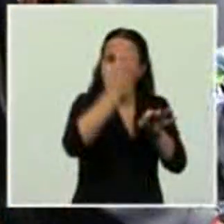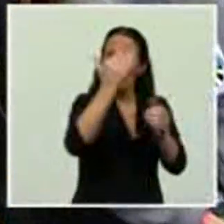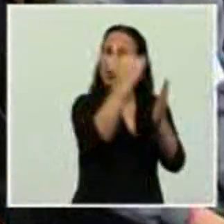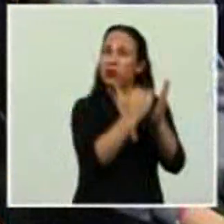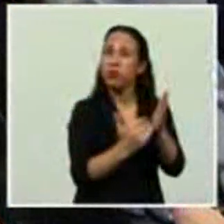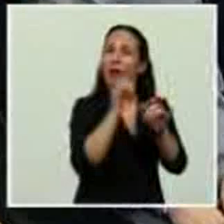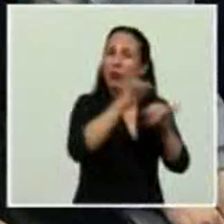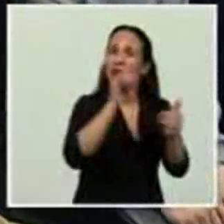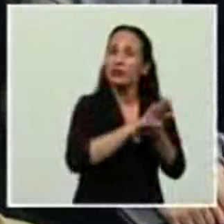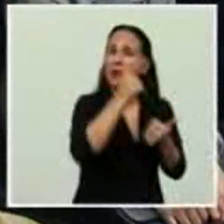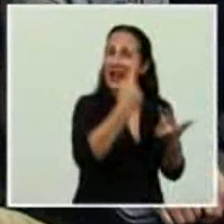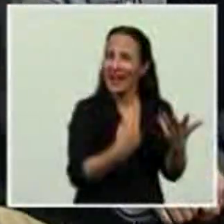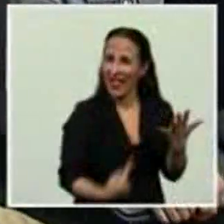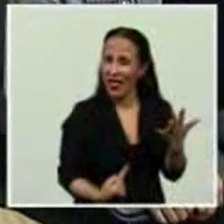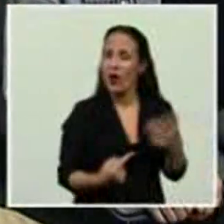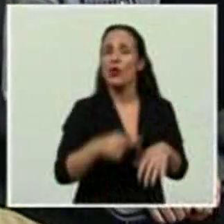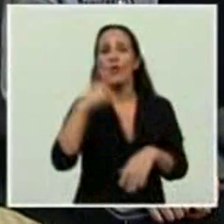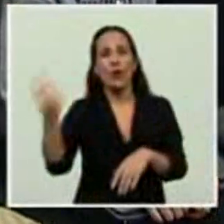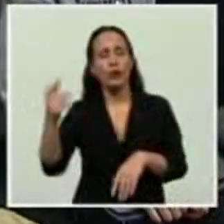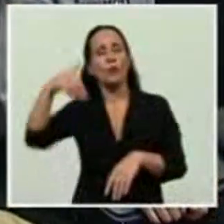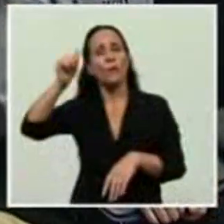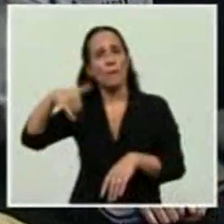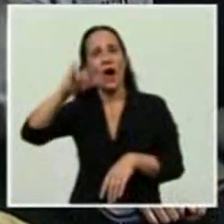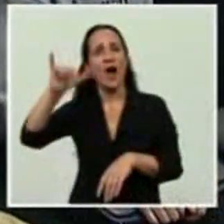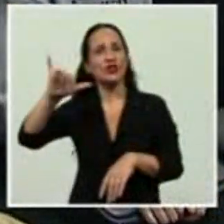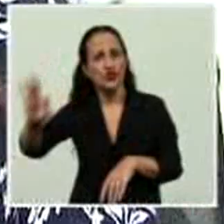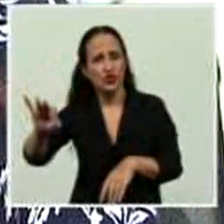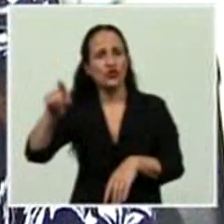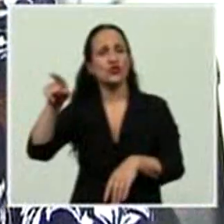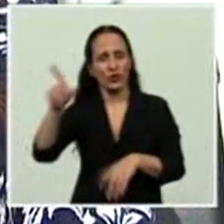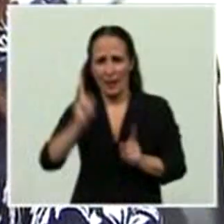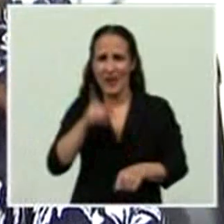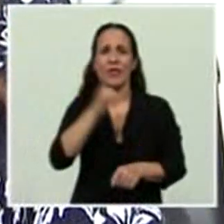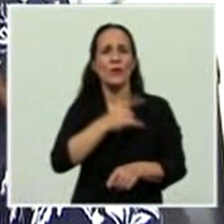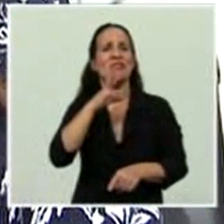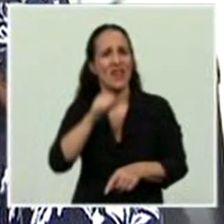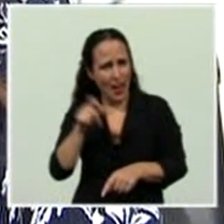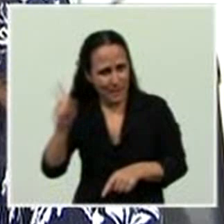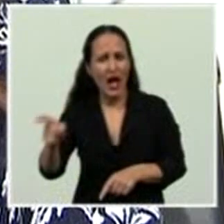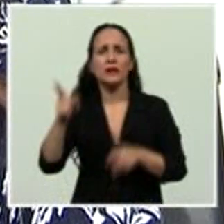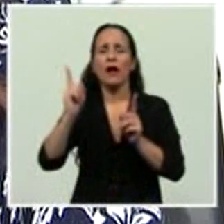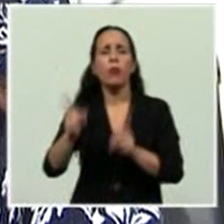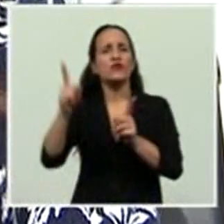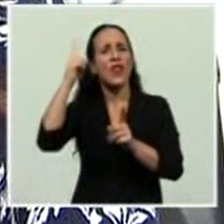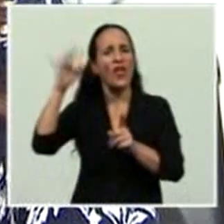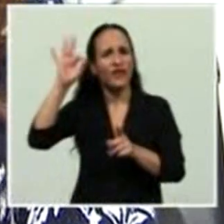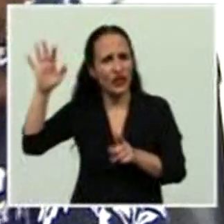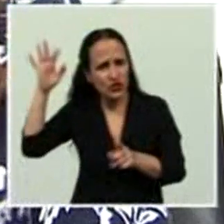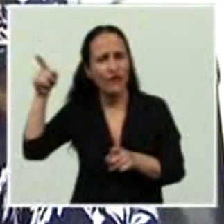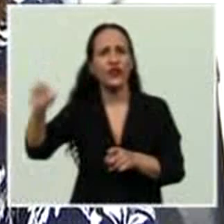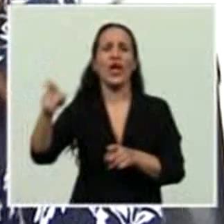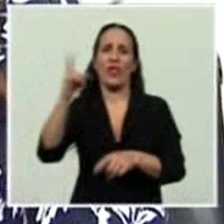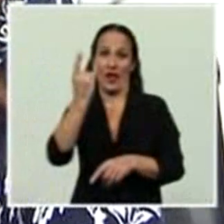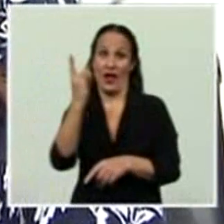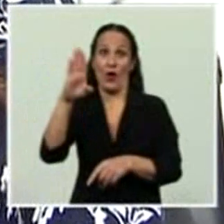de ellos la doctora Silvia manso también de la p profesora eh De filosofía y doctorada en la uva